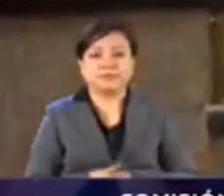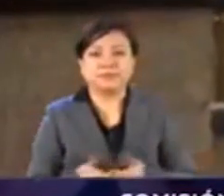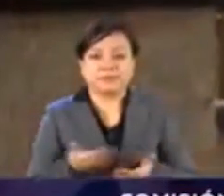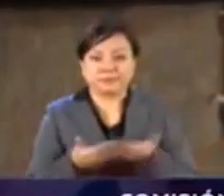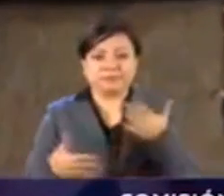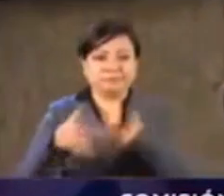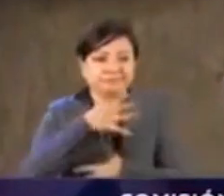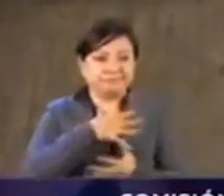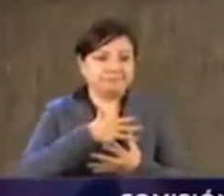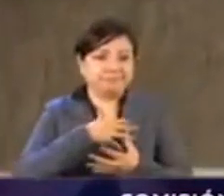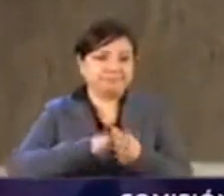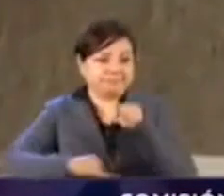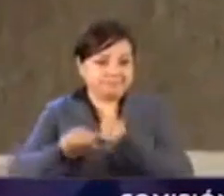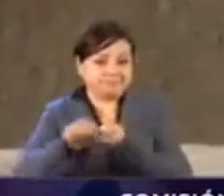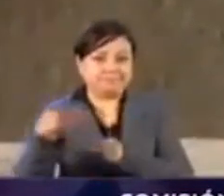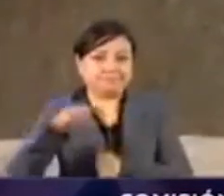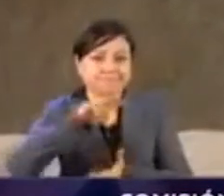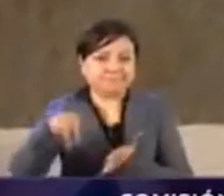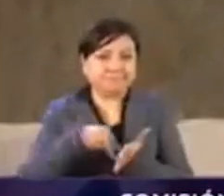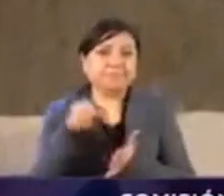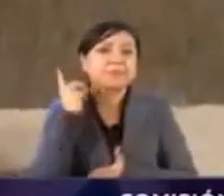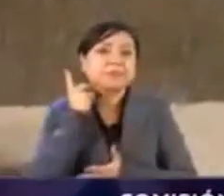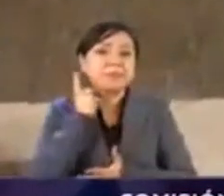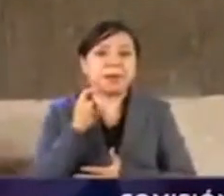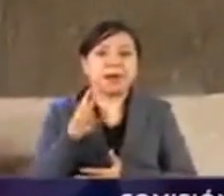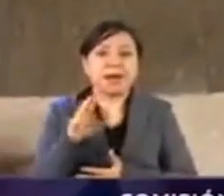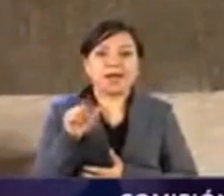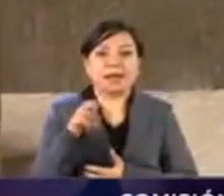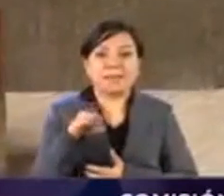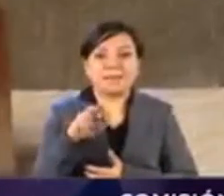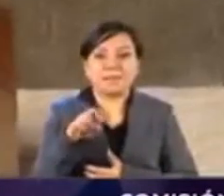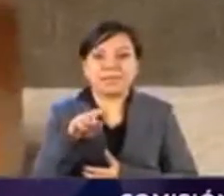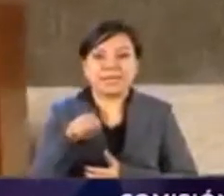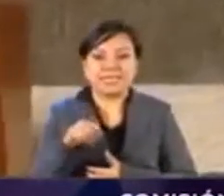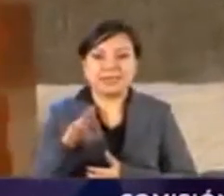continuar con el desarrollo de la sesión.